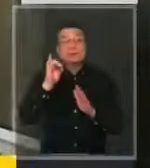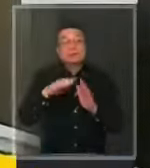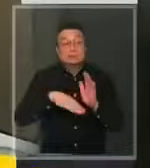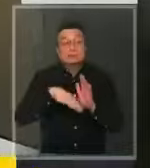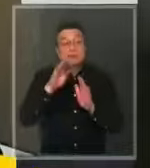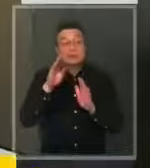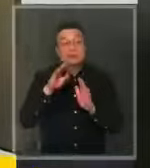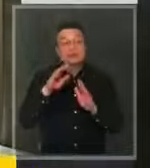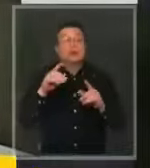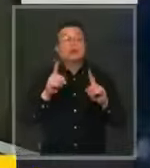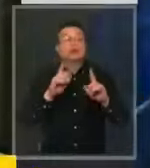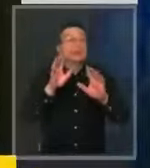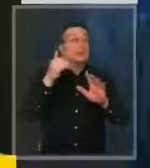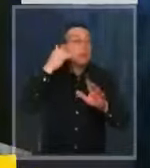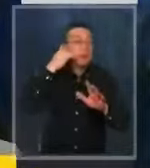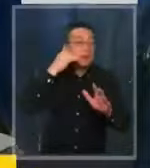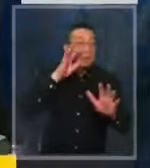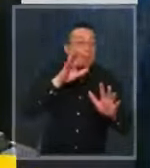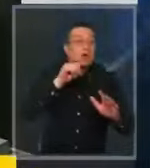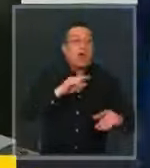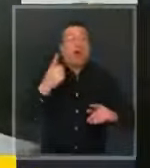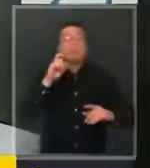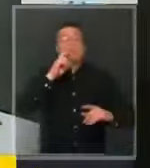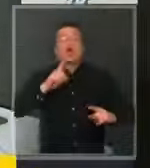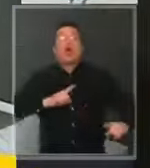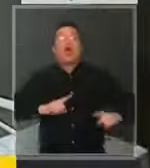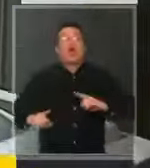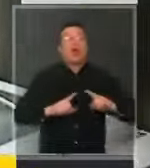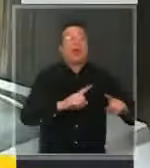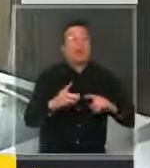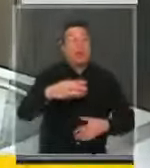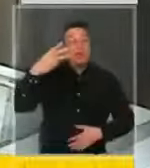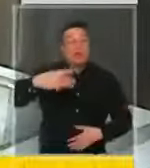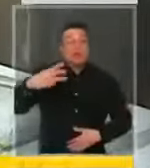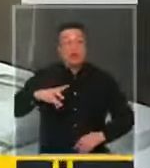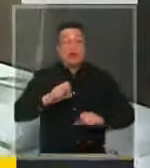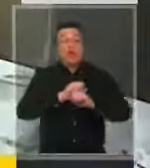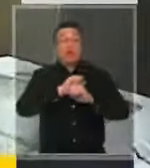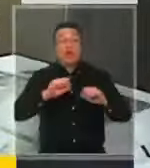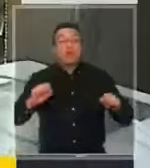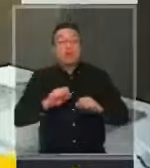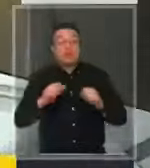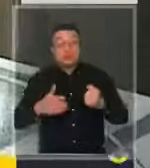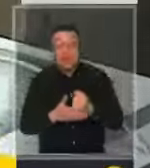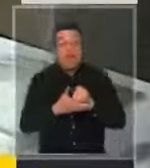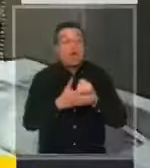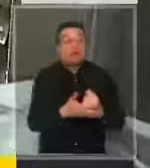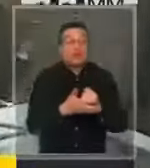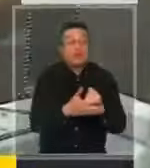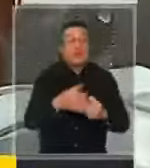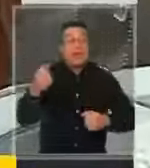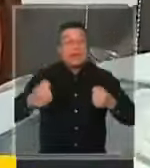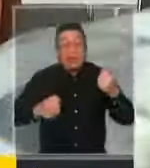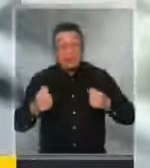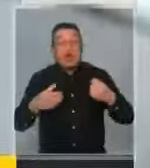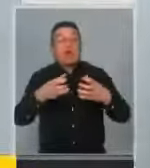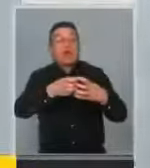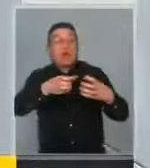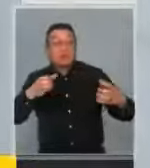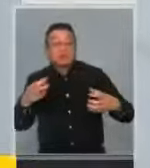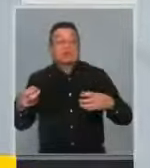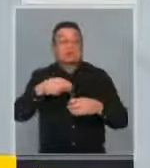Si no, Felipe, que sea un ente coordinador. Si la municipalidad no tiene los materiales necesarios, los camiones, camionetas que